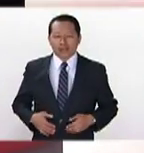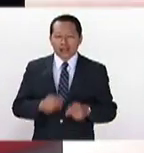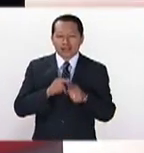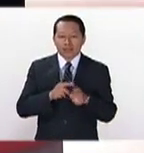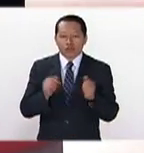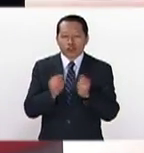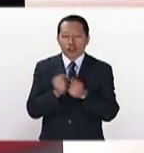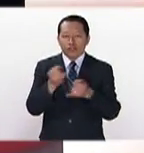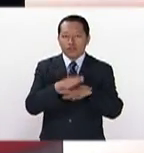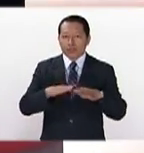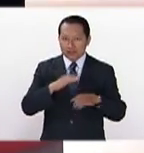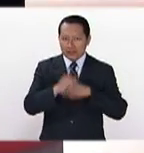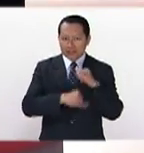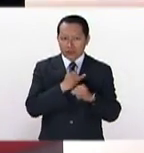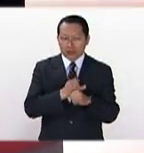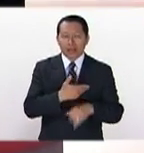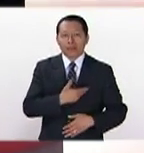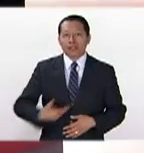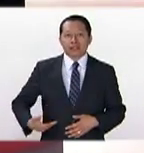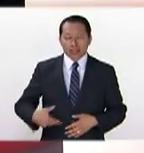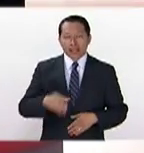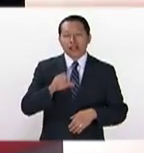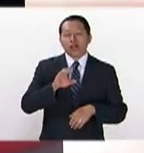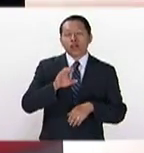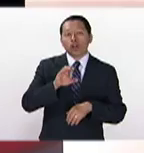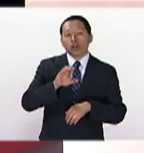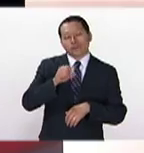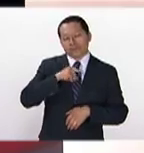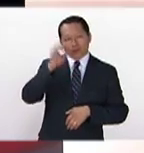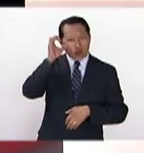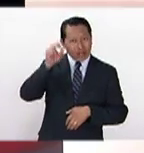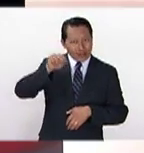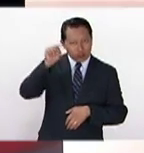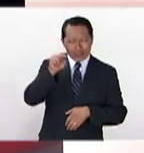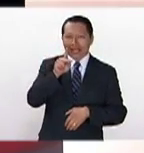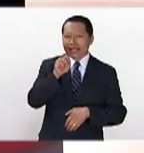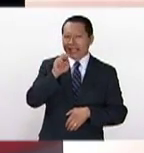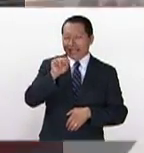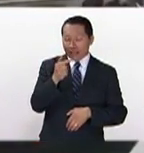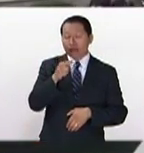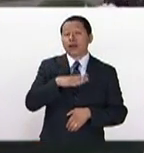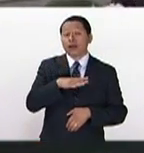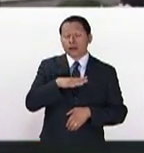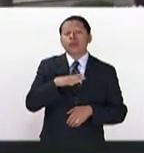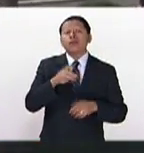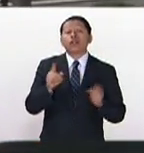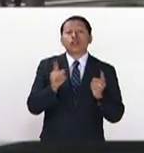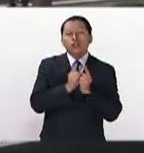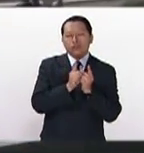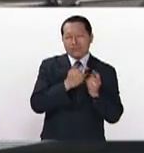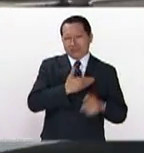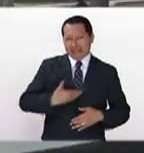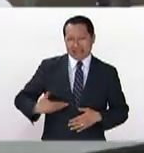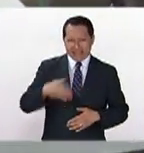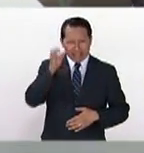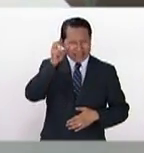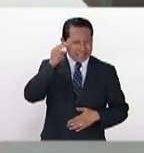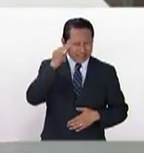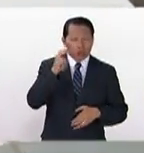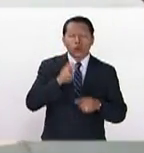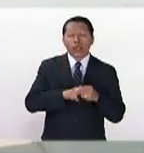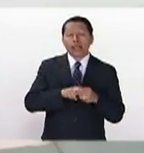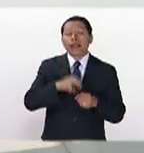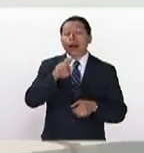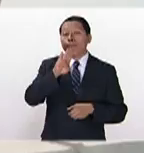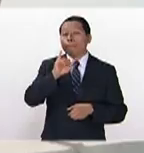Continuamos con información internacional. El presidente de Corea del Norte, Kim Jong-un, se reunió con el mandatario chino Xi Jinping en Beijing, donde se comprometió